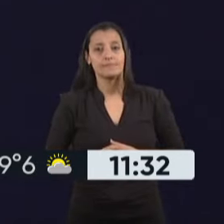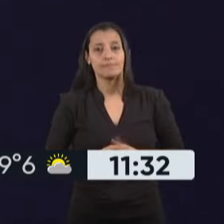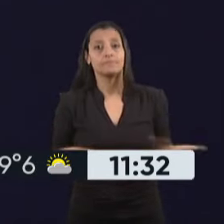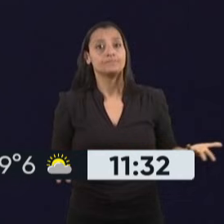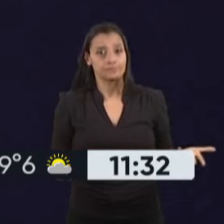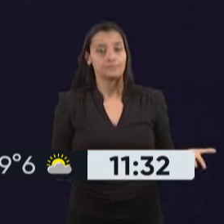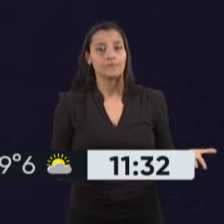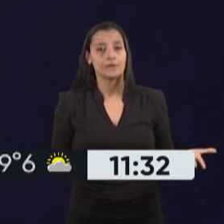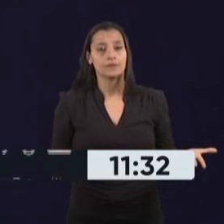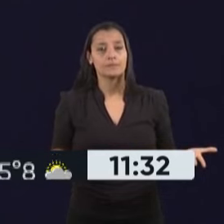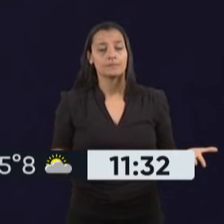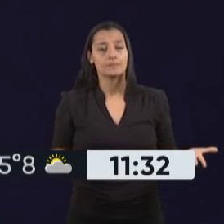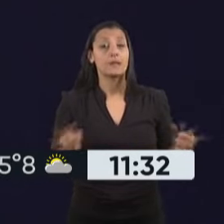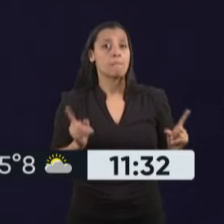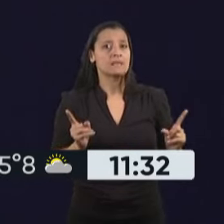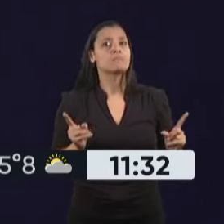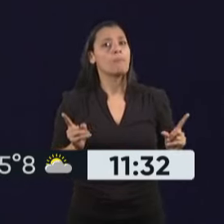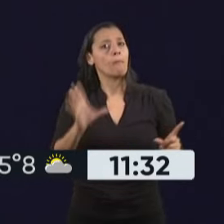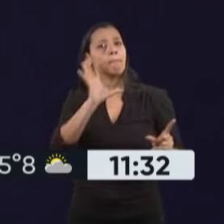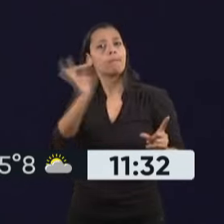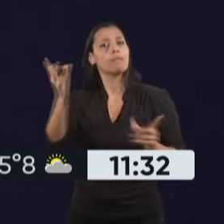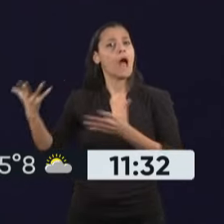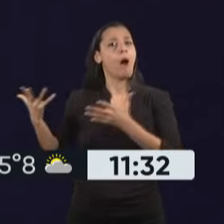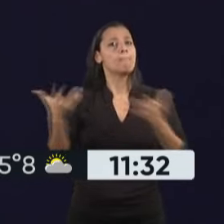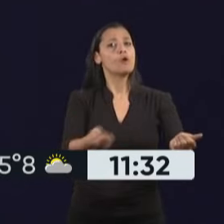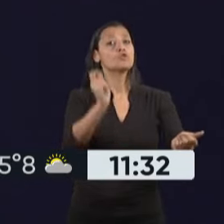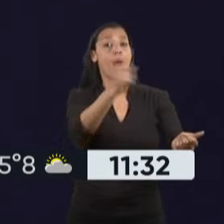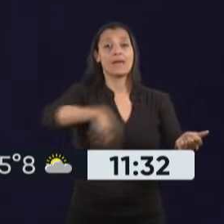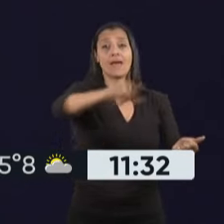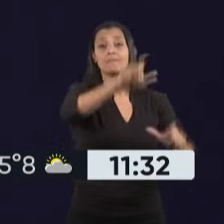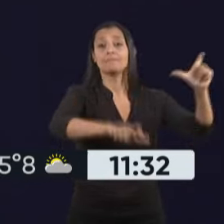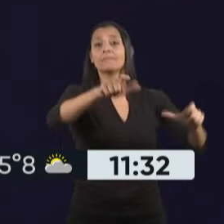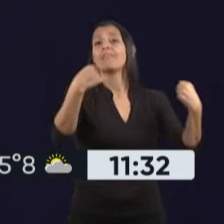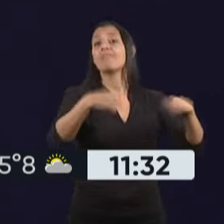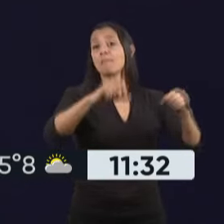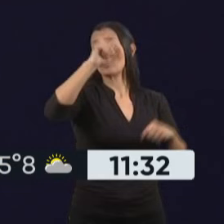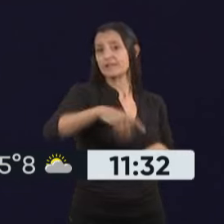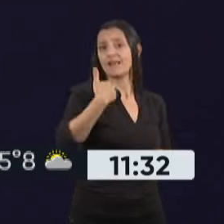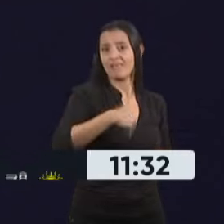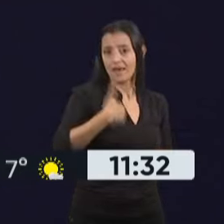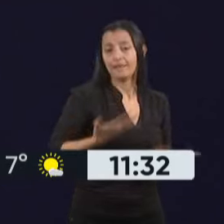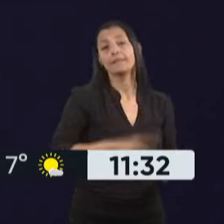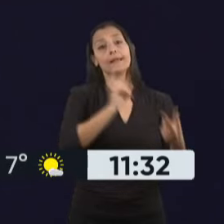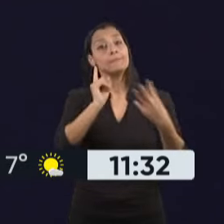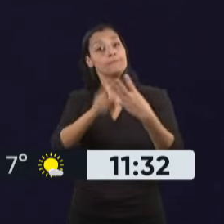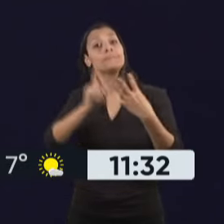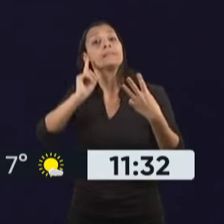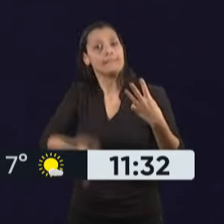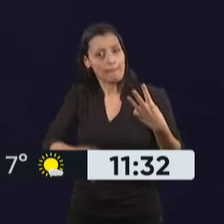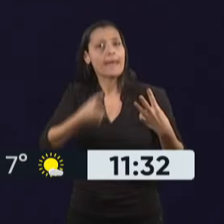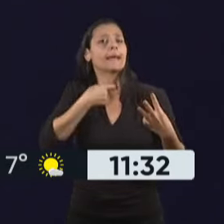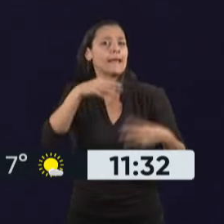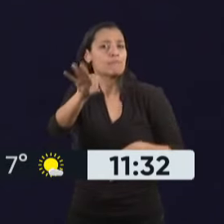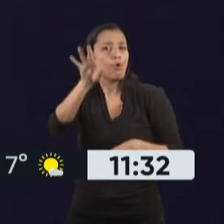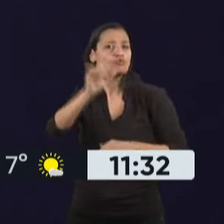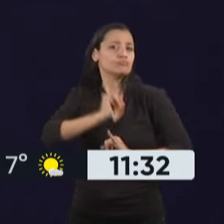se dé este apoyo a los deportistas argentinos. También queremos